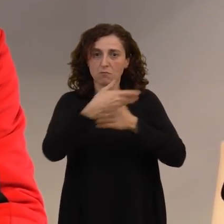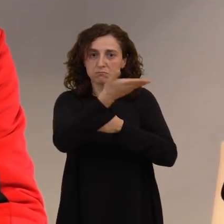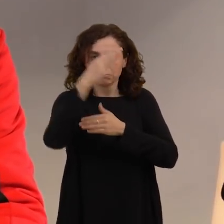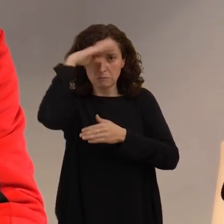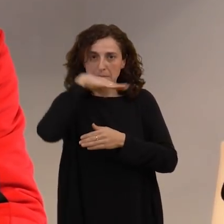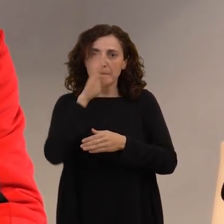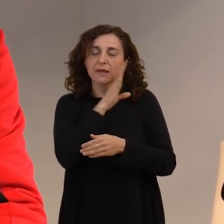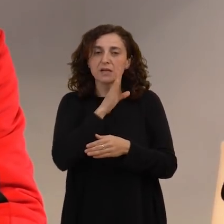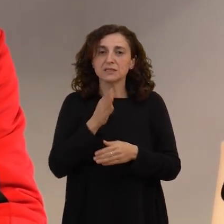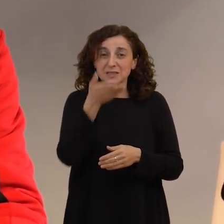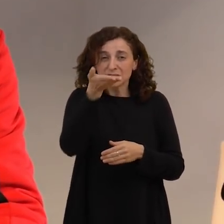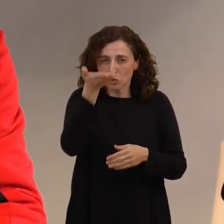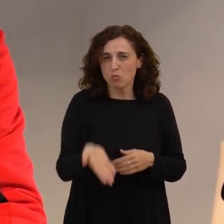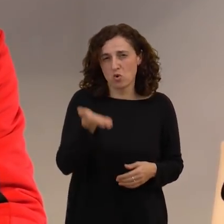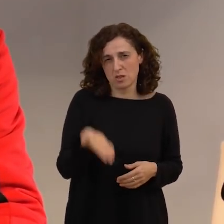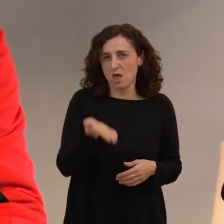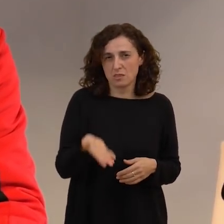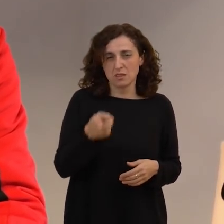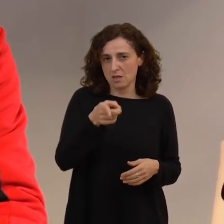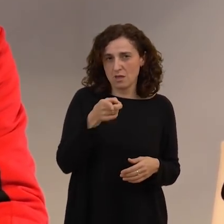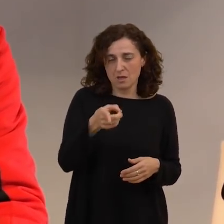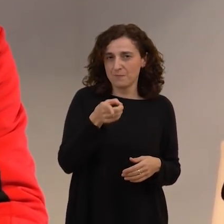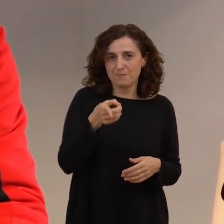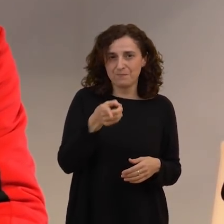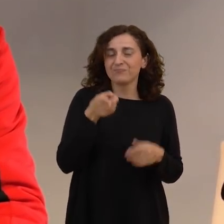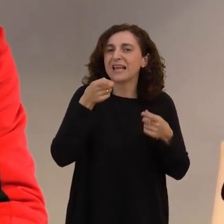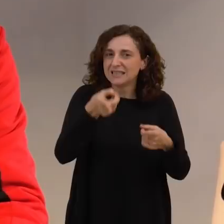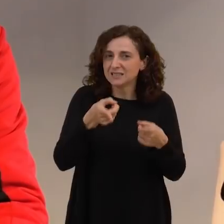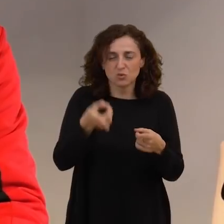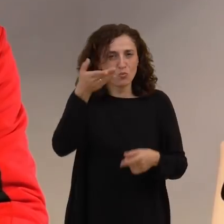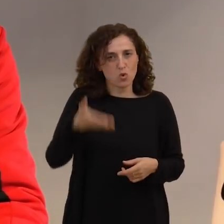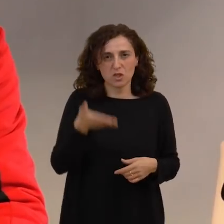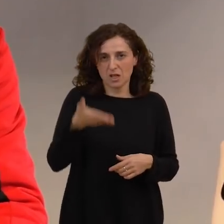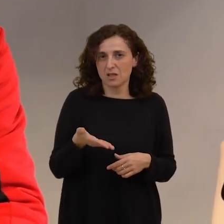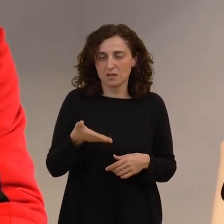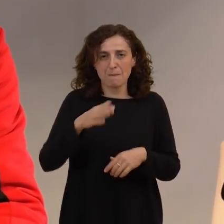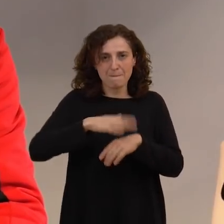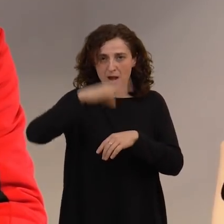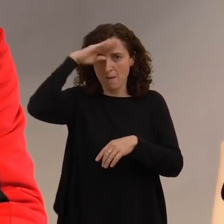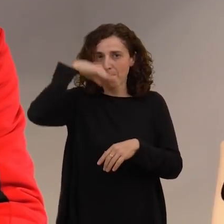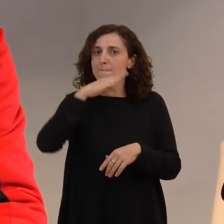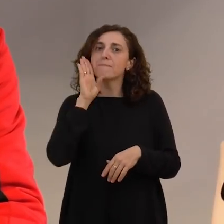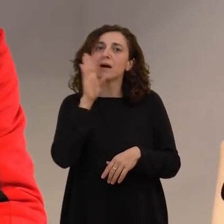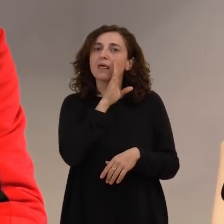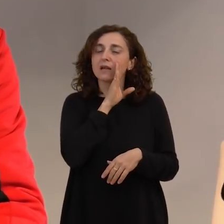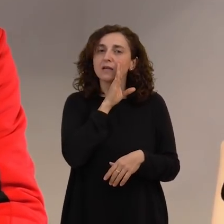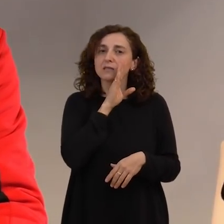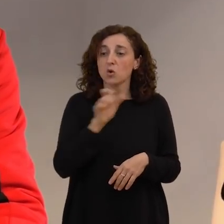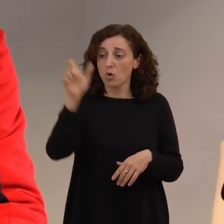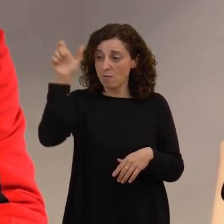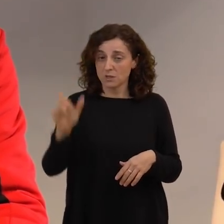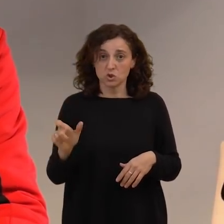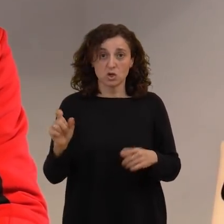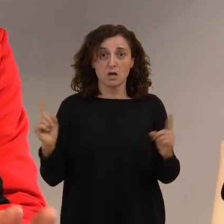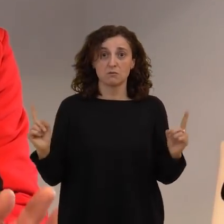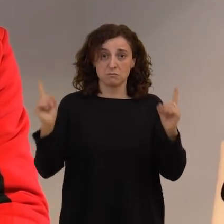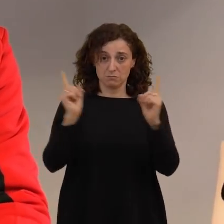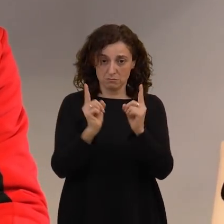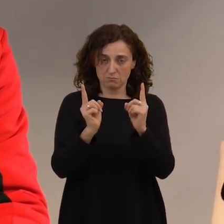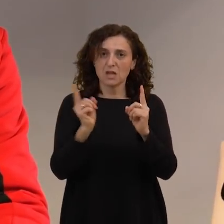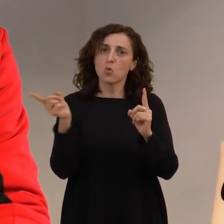lo importante es eso al final eso es importante para los padres que alguien les